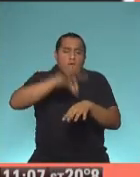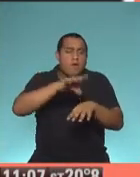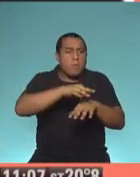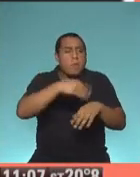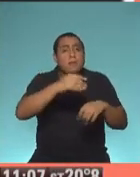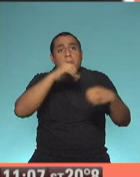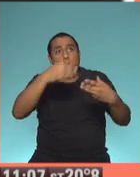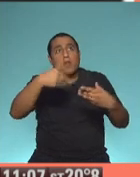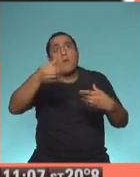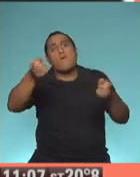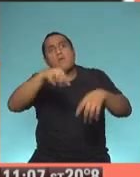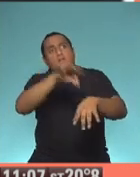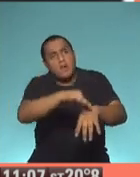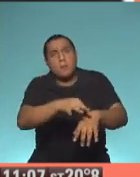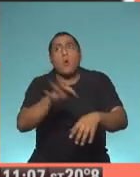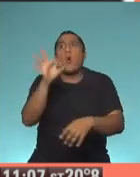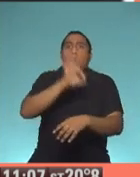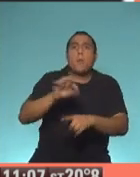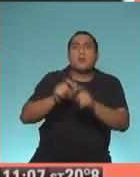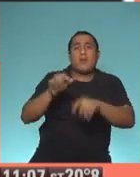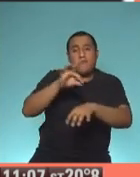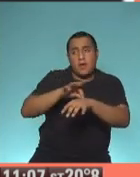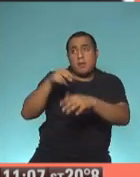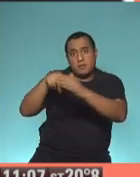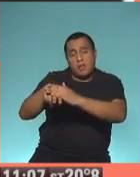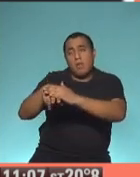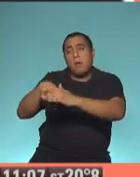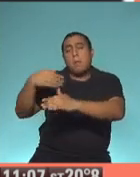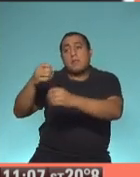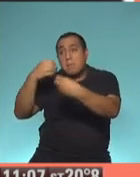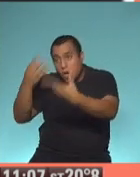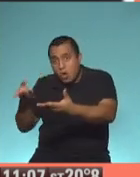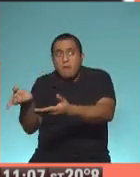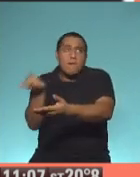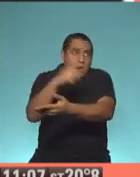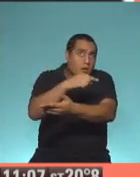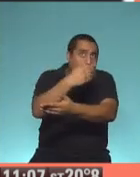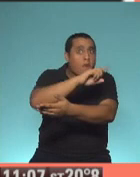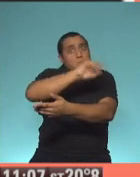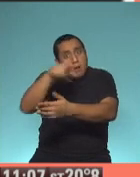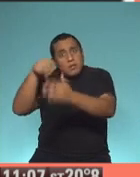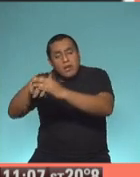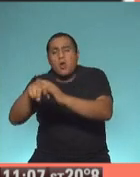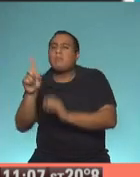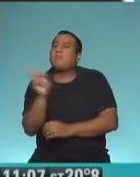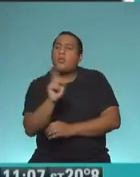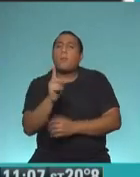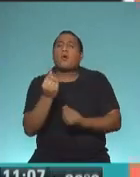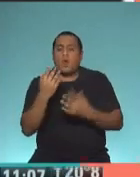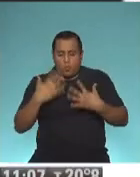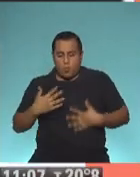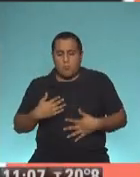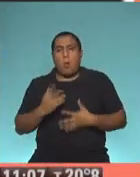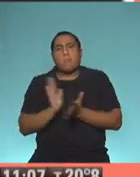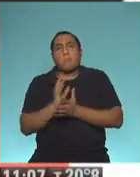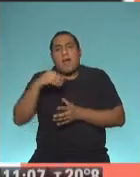gente se interna. Sin embargo, nadie vuelve al hospital y eso quiere decir que algún tipo de defensa protectora nos queda después de este episodio. Y eso